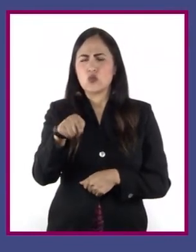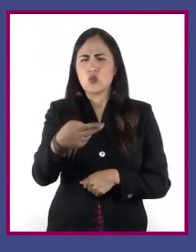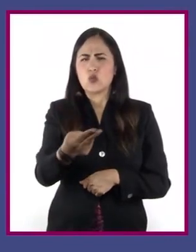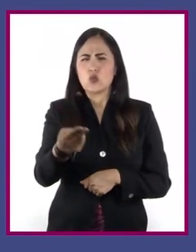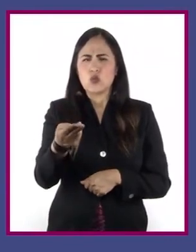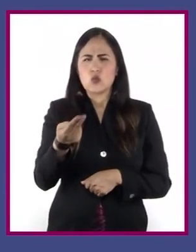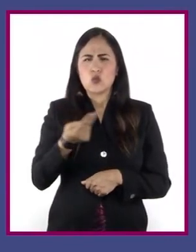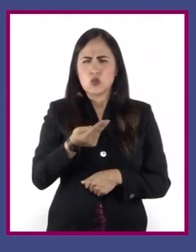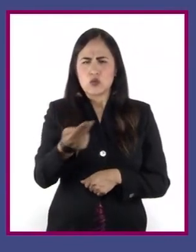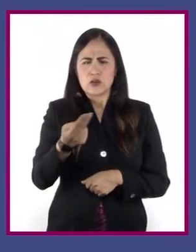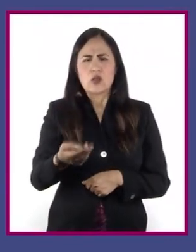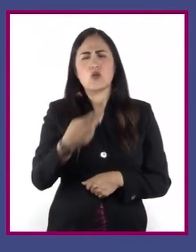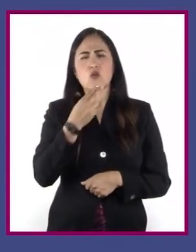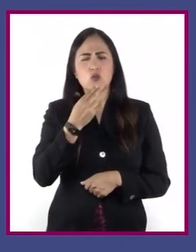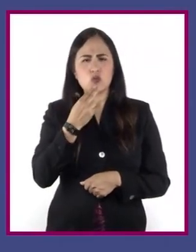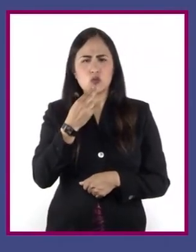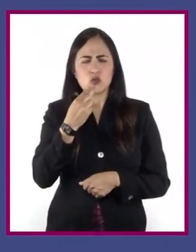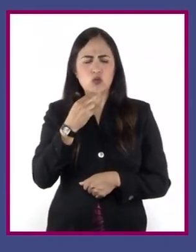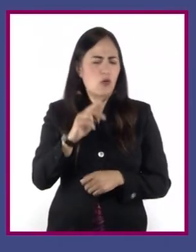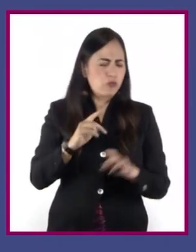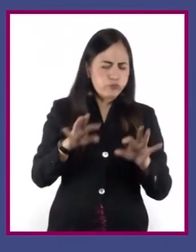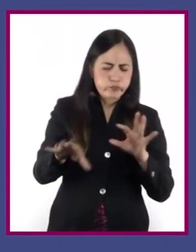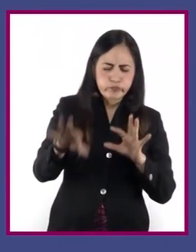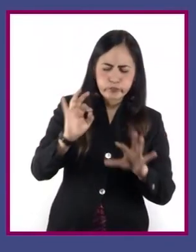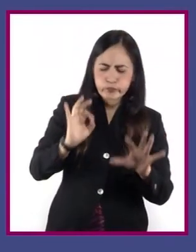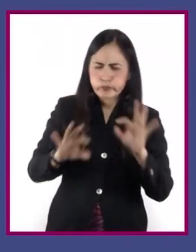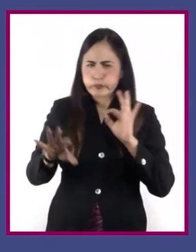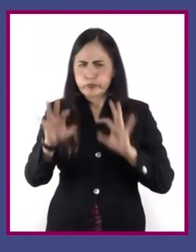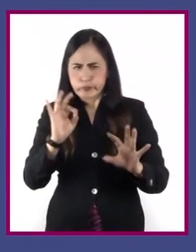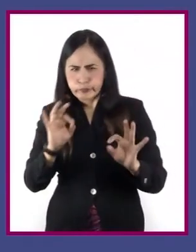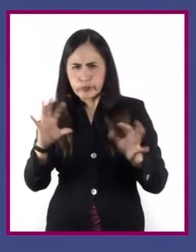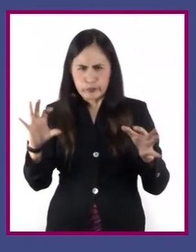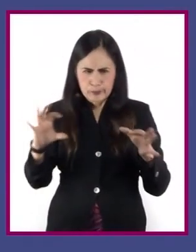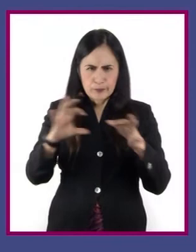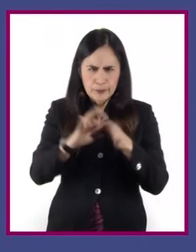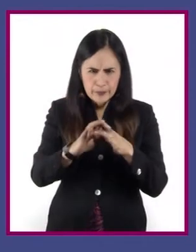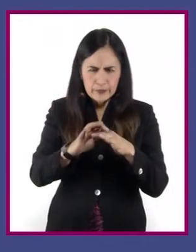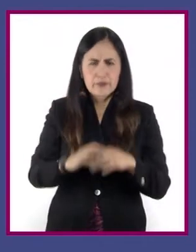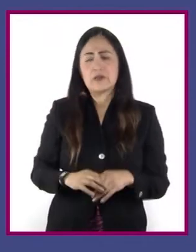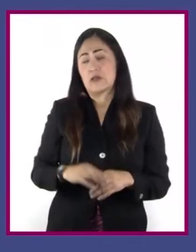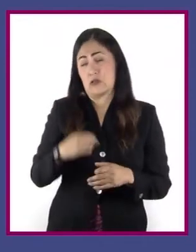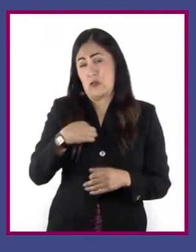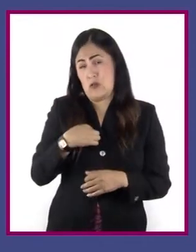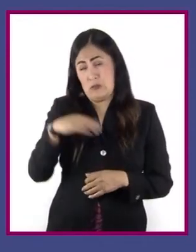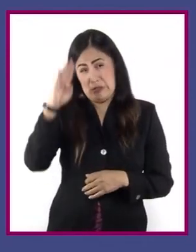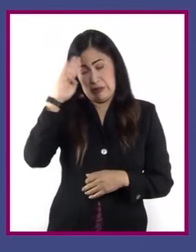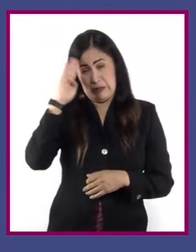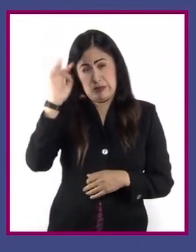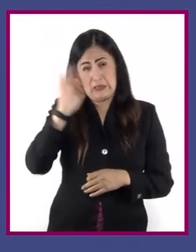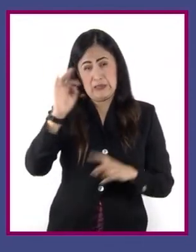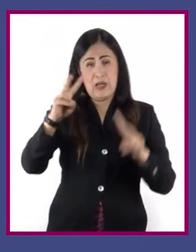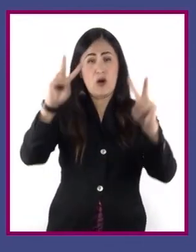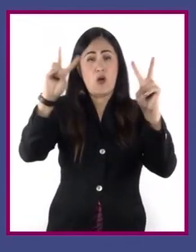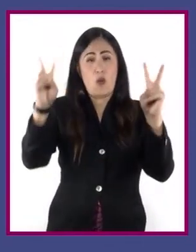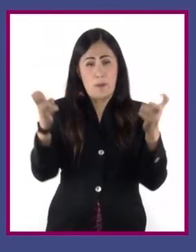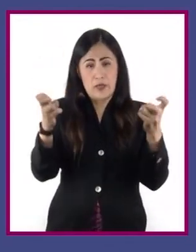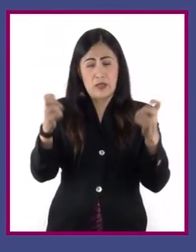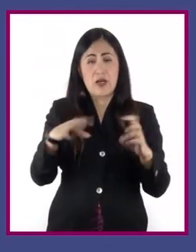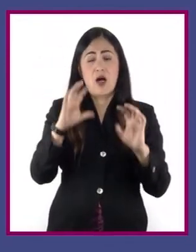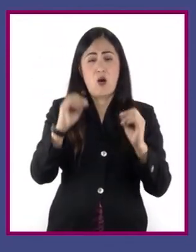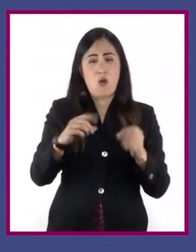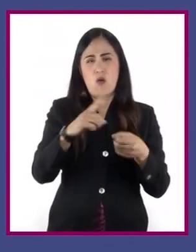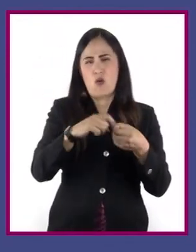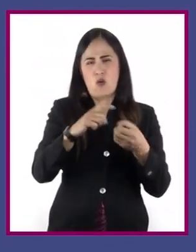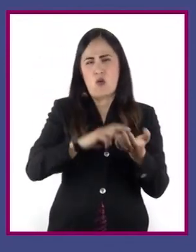esas respuestas para lograrlo. Y quiero pensar que lo que está entrecomillado y en rosa son las citas tal cual